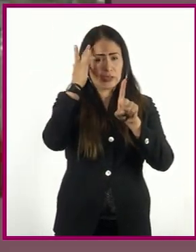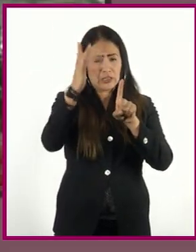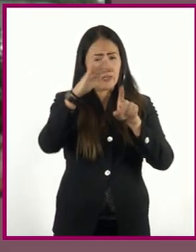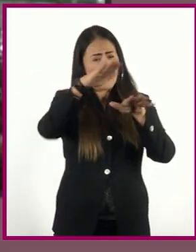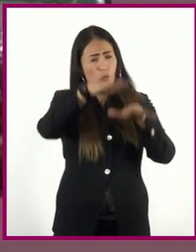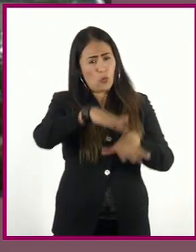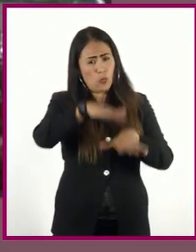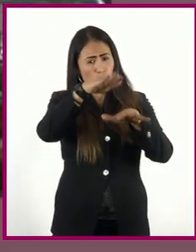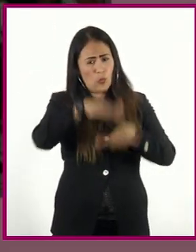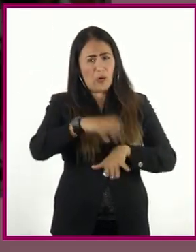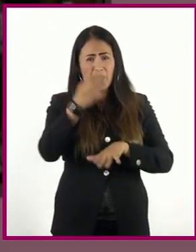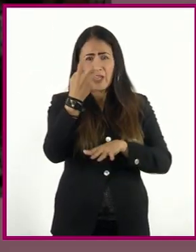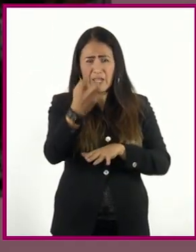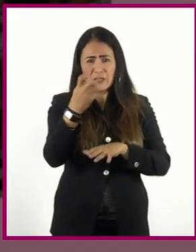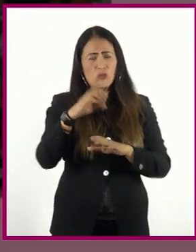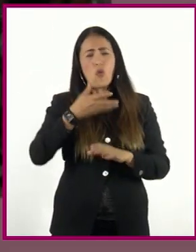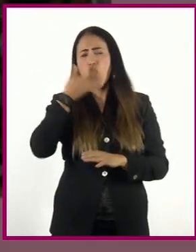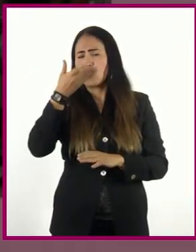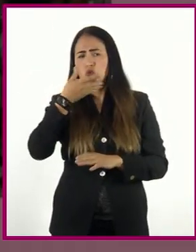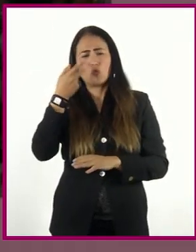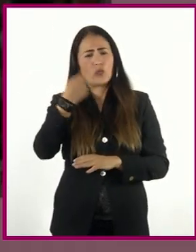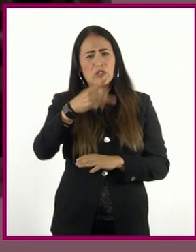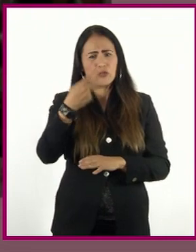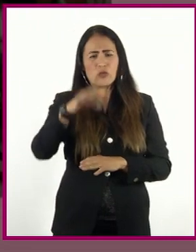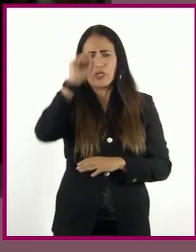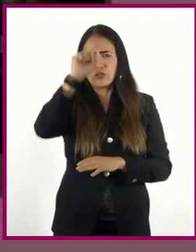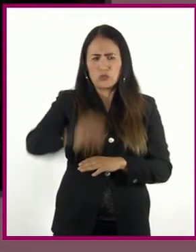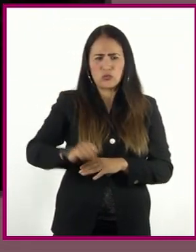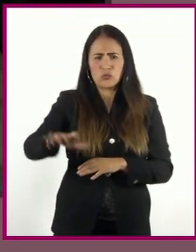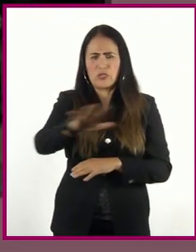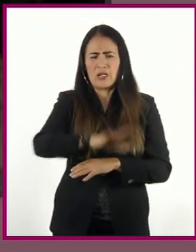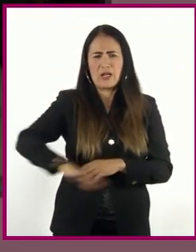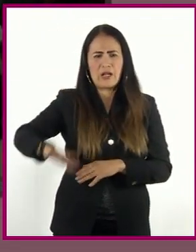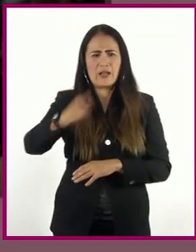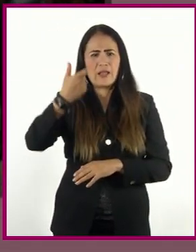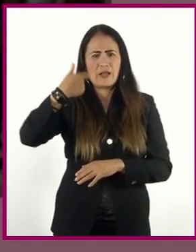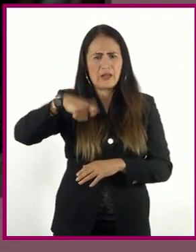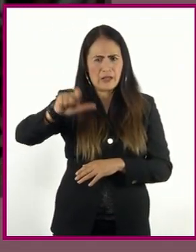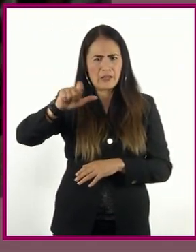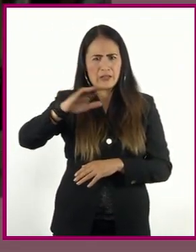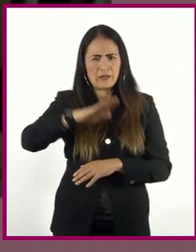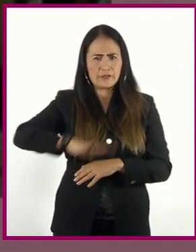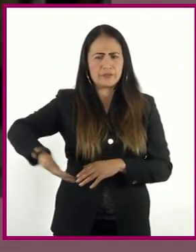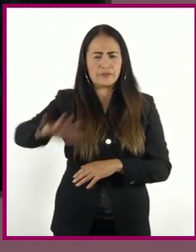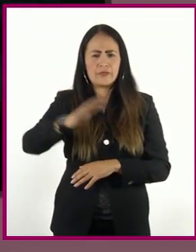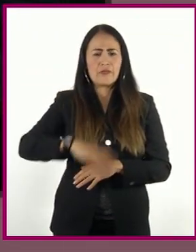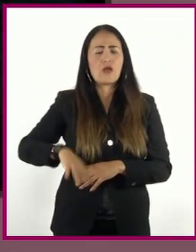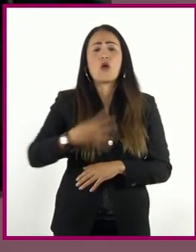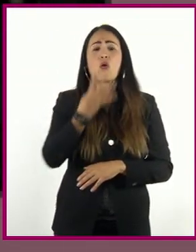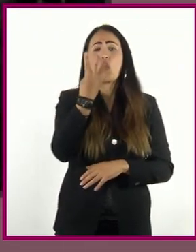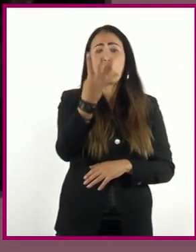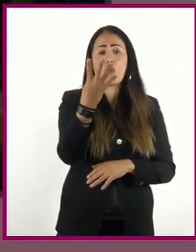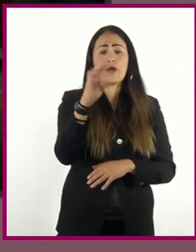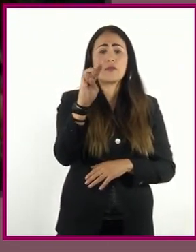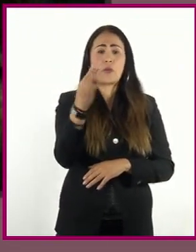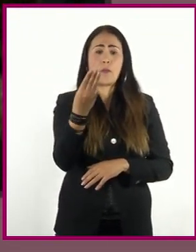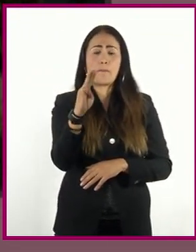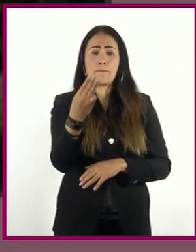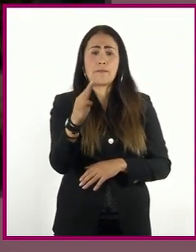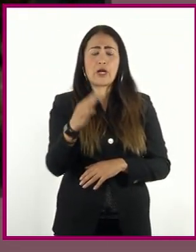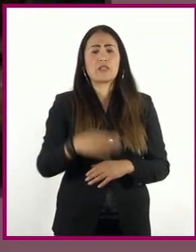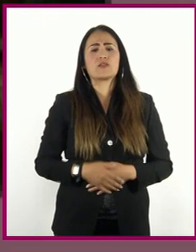celebraciones comunitarias más importantes en el sur del semidesierto de Querétaro. Cada 4 de mayo, los